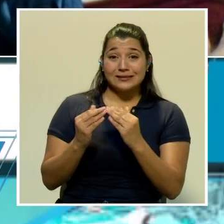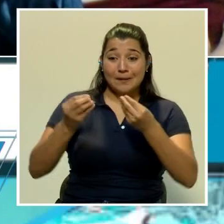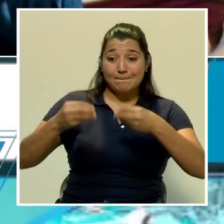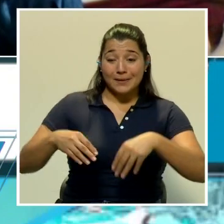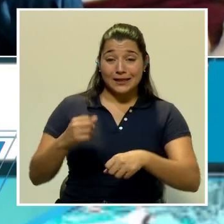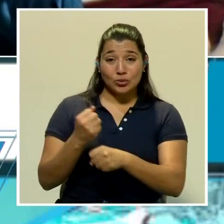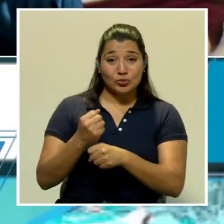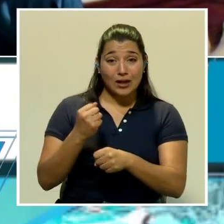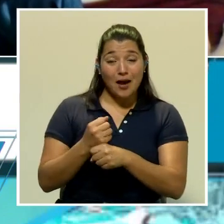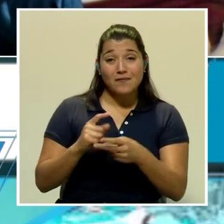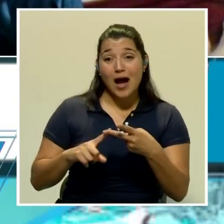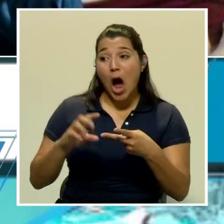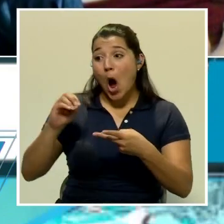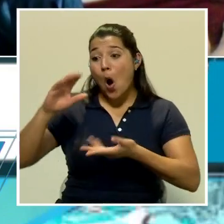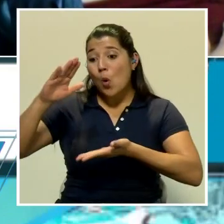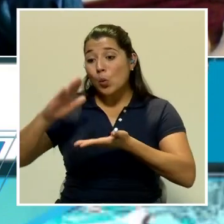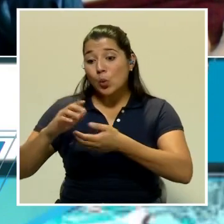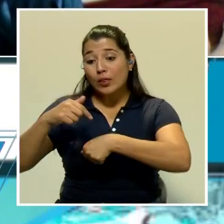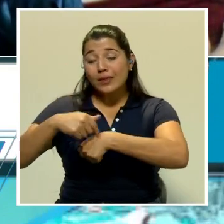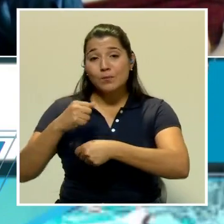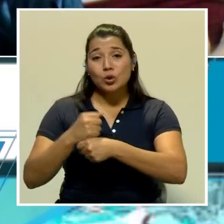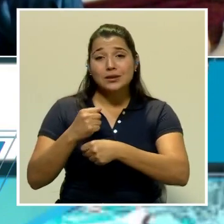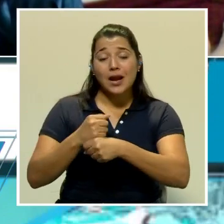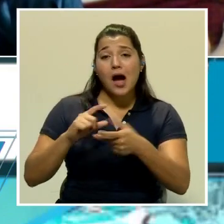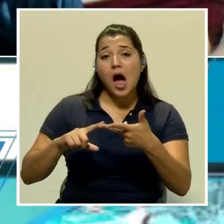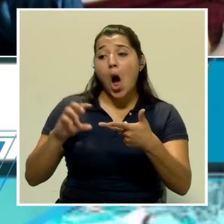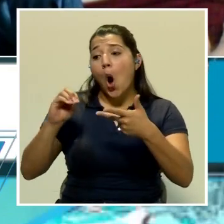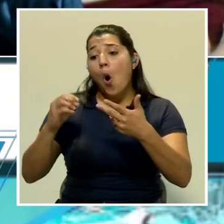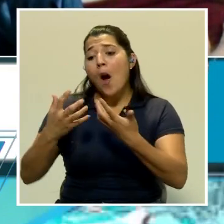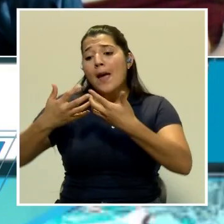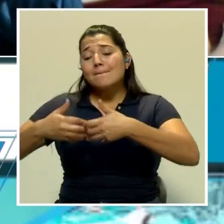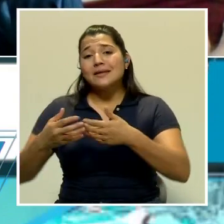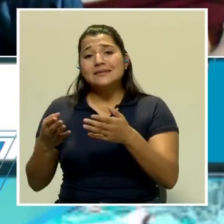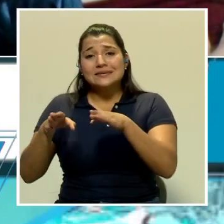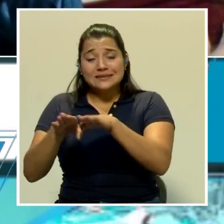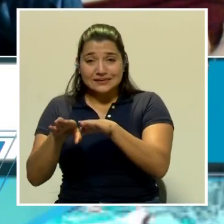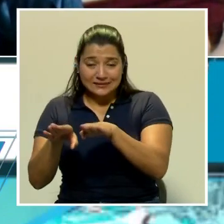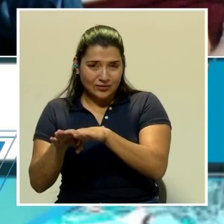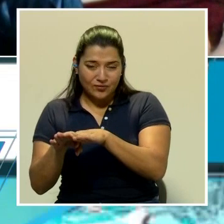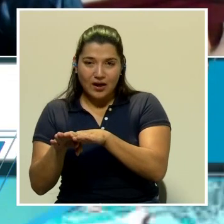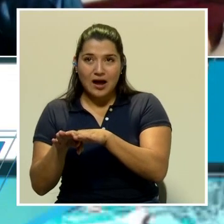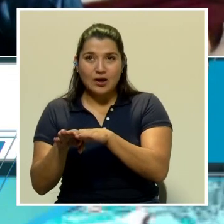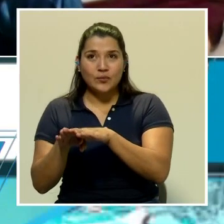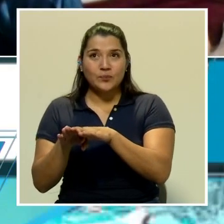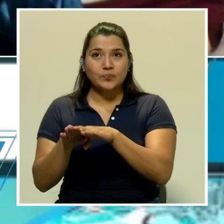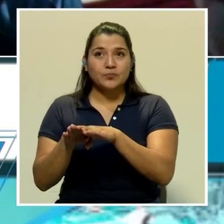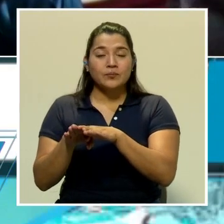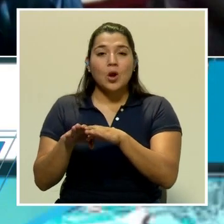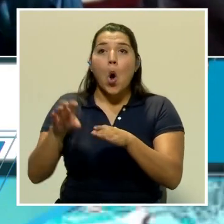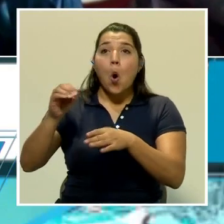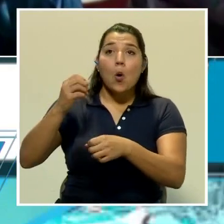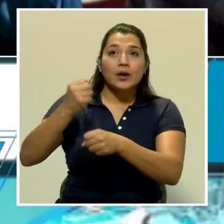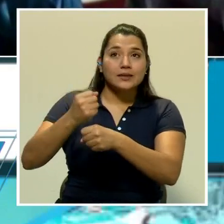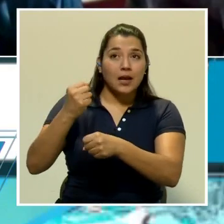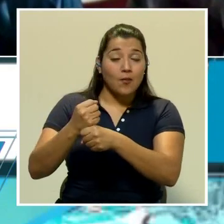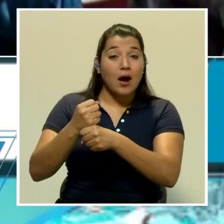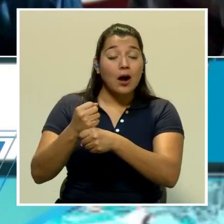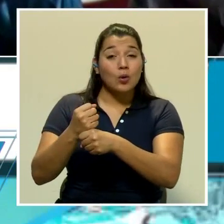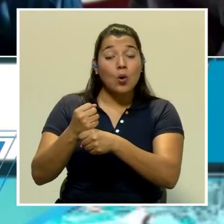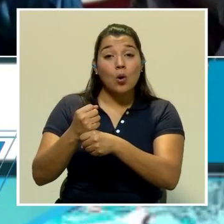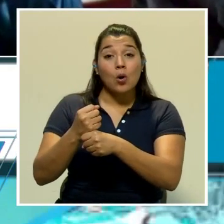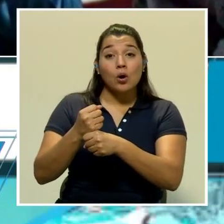que han perdido sus empresitas, la fuente de ingreso que tenían, el trabajo,